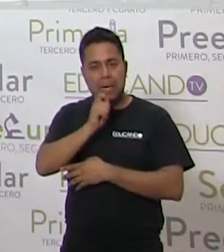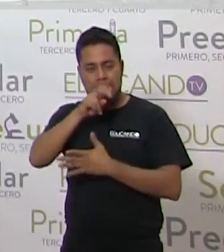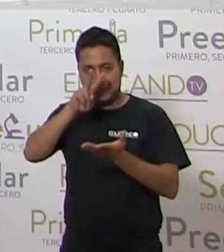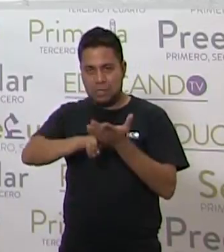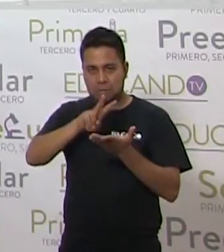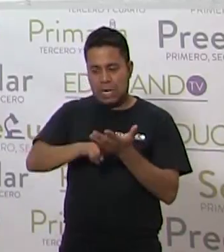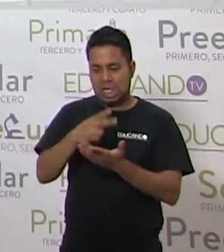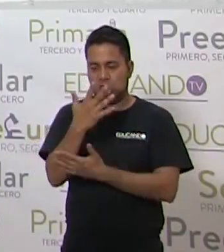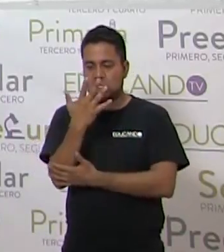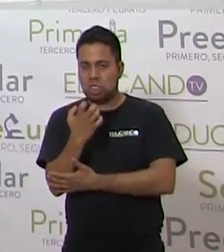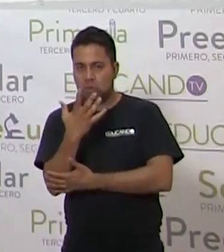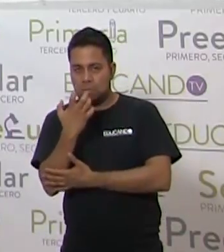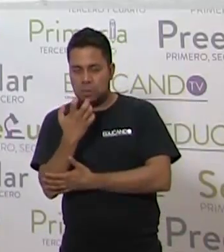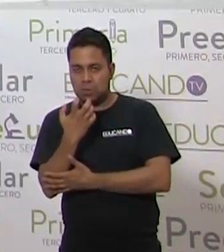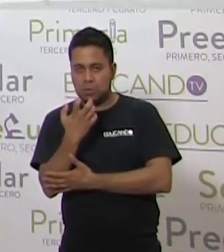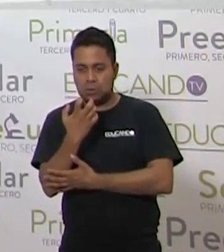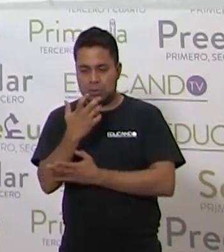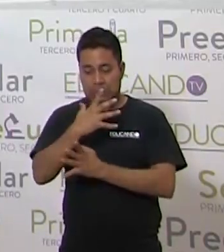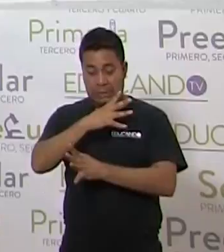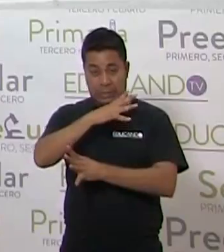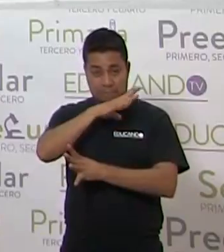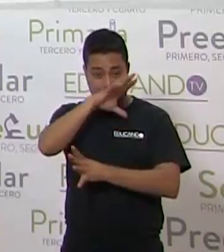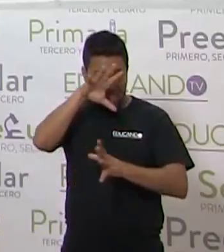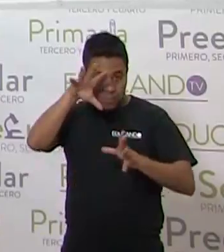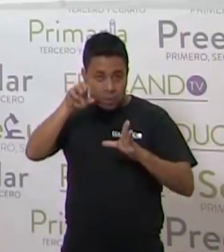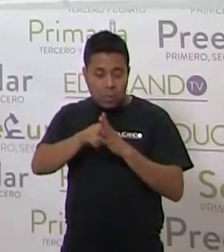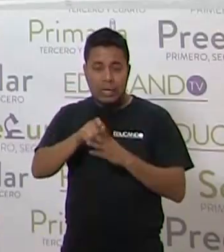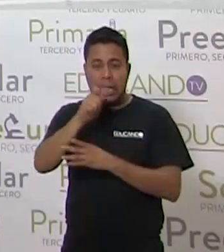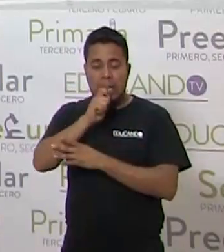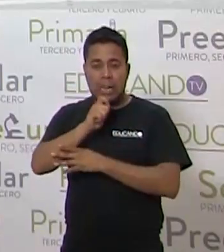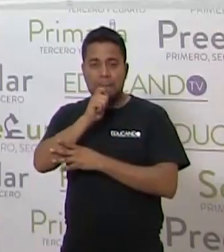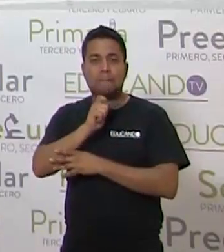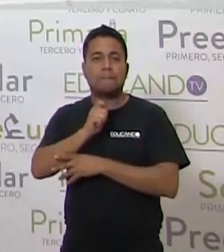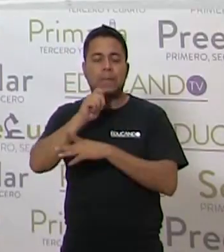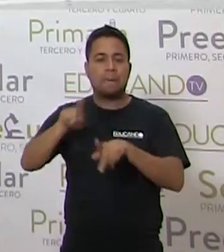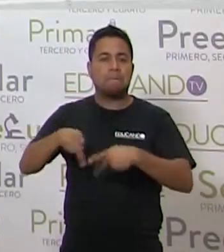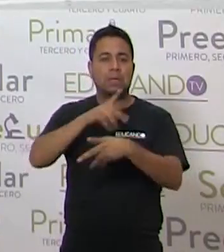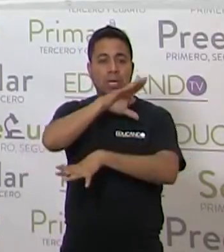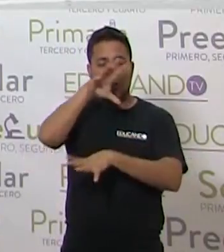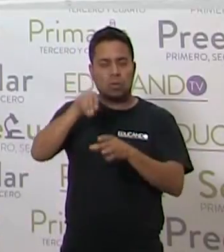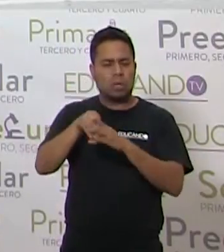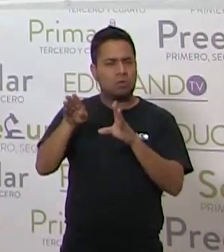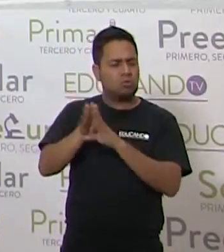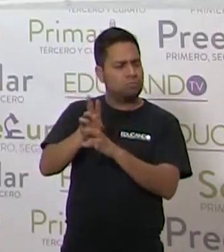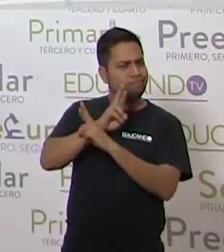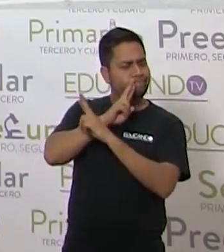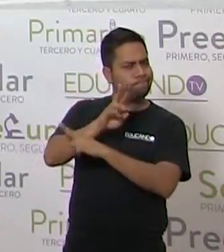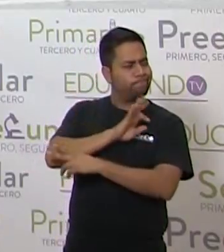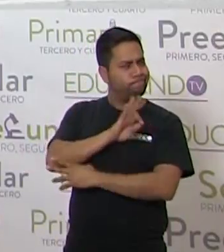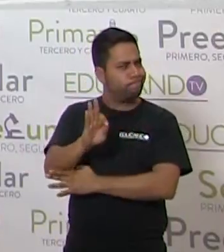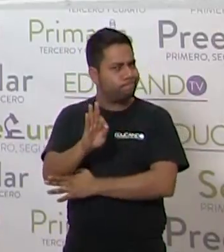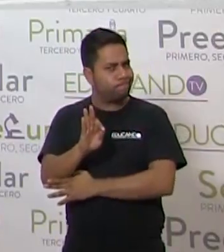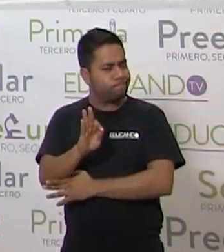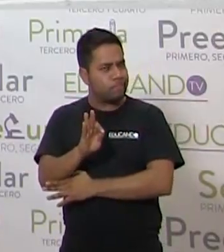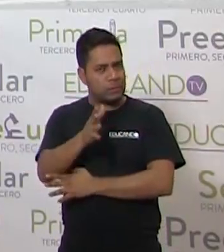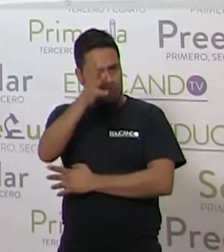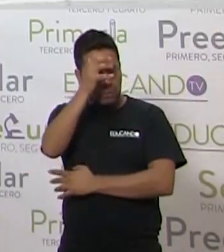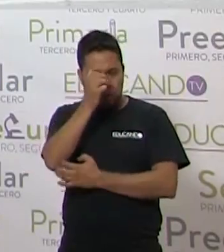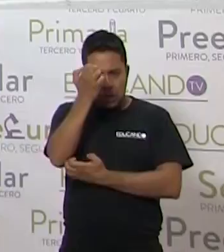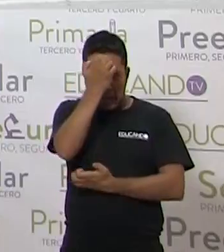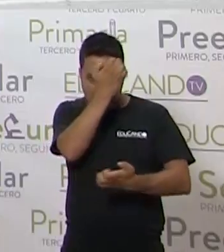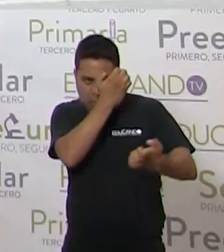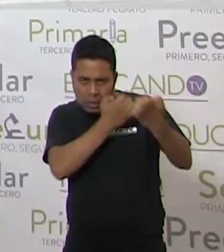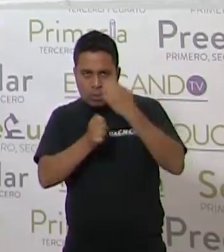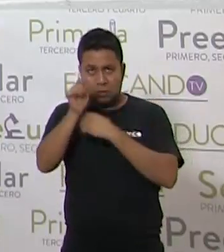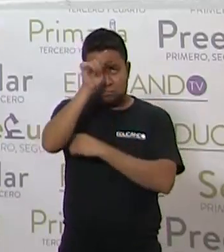5 pesos Cuántas paletas se vendieron Cómo podemos resolver este ese problema a partir del análisis de esta